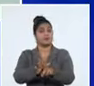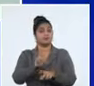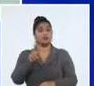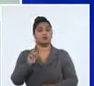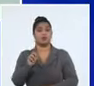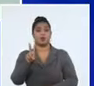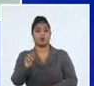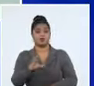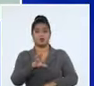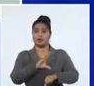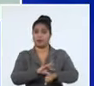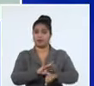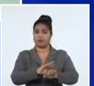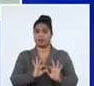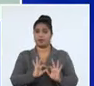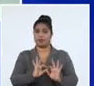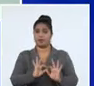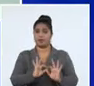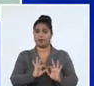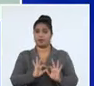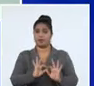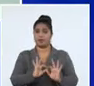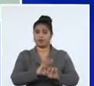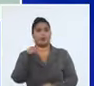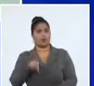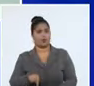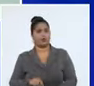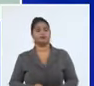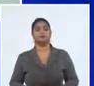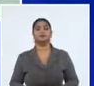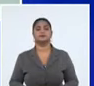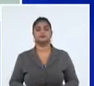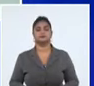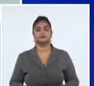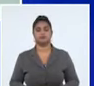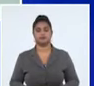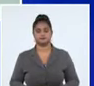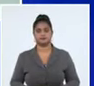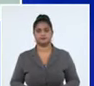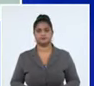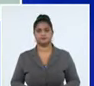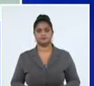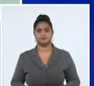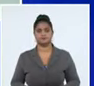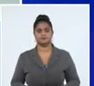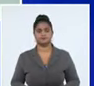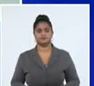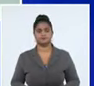tiene. Ahí se puede, aunque hoy los números están un poquito chiquitos,